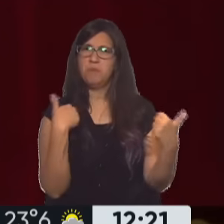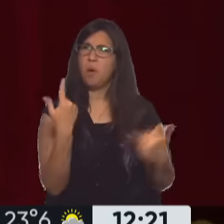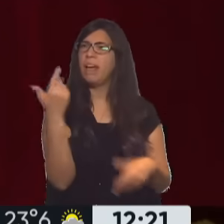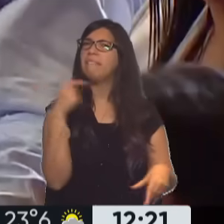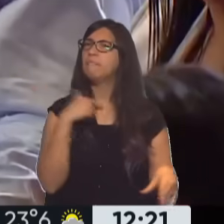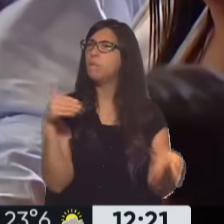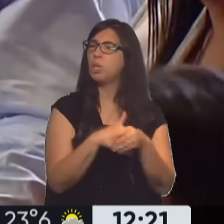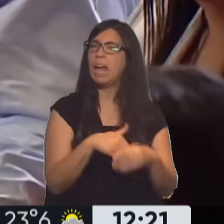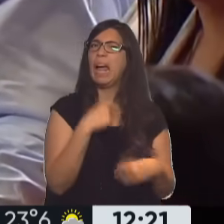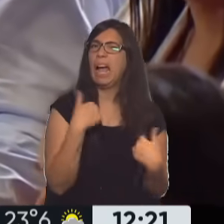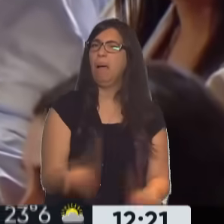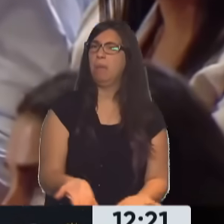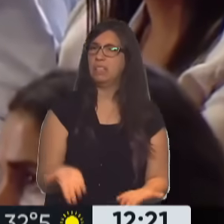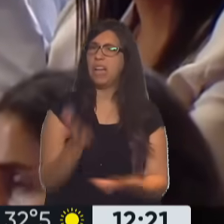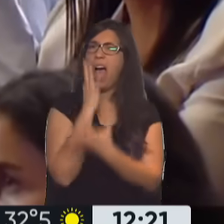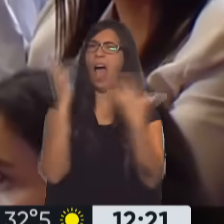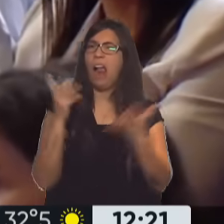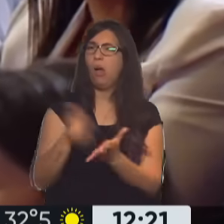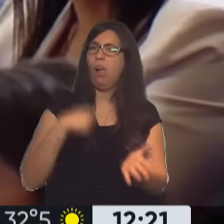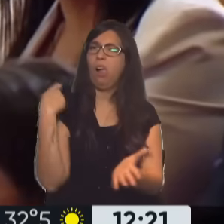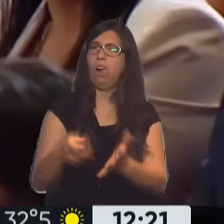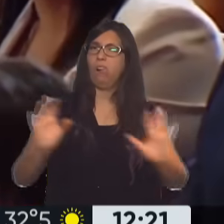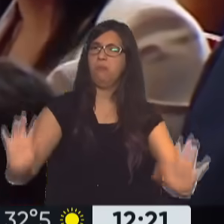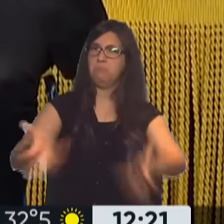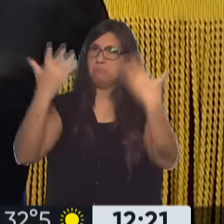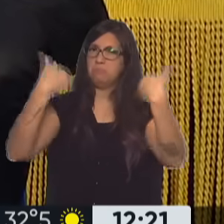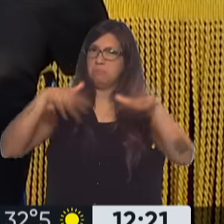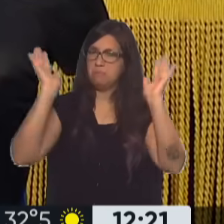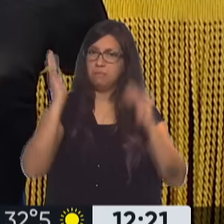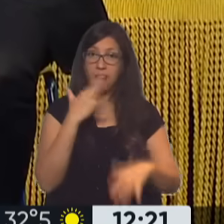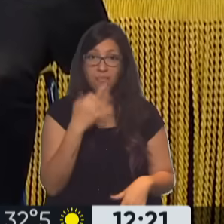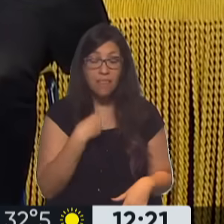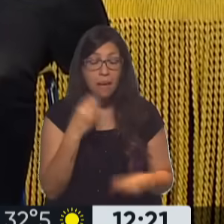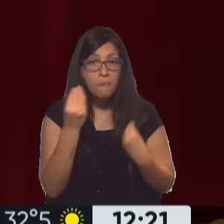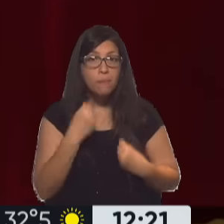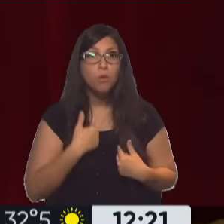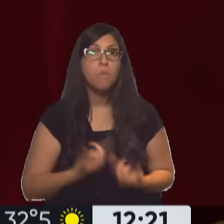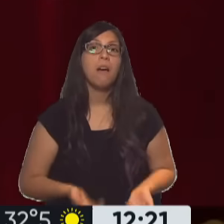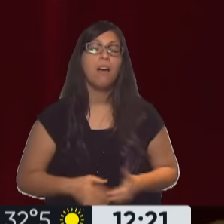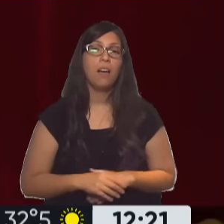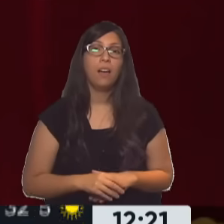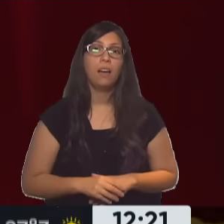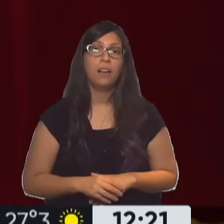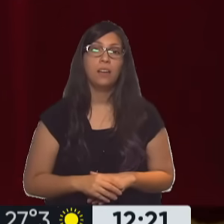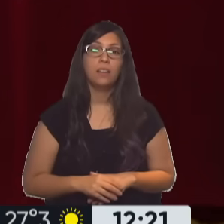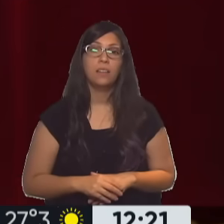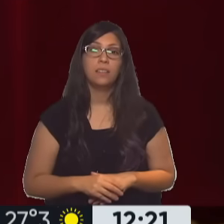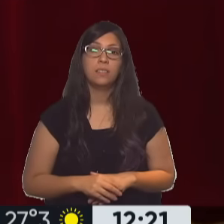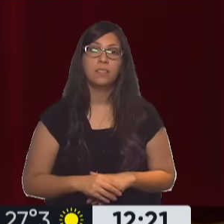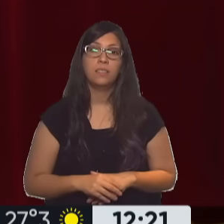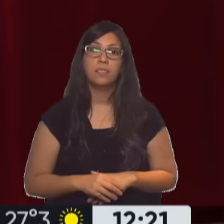prender juego una casa La verdad es que me preocupo porque en realidad esa